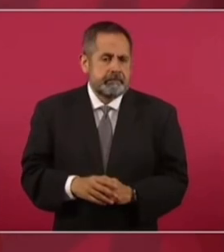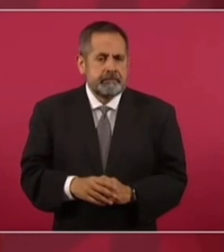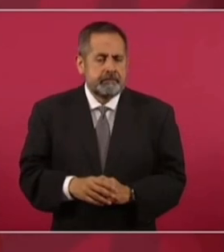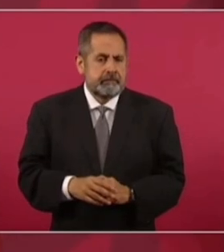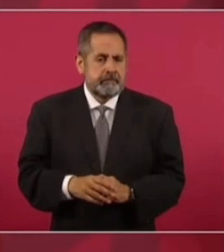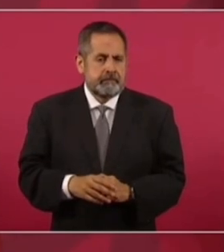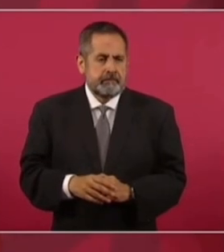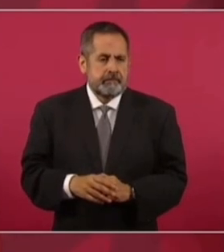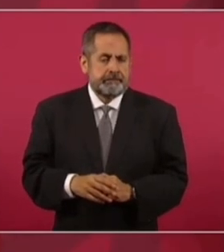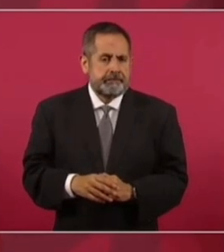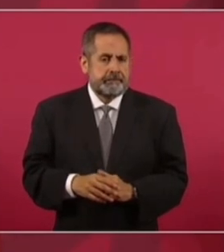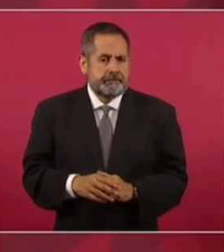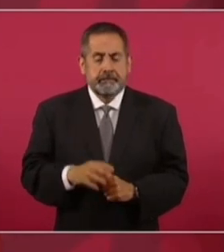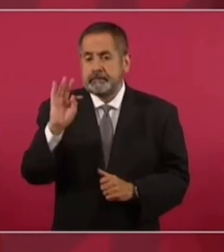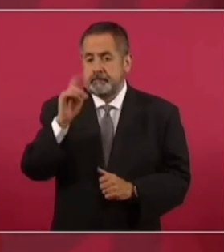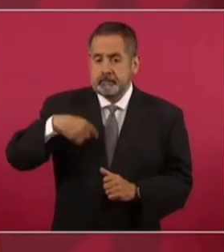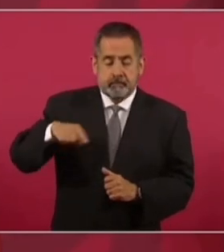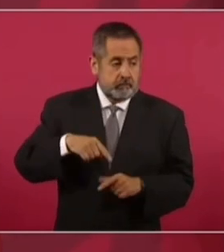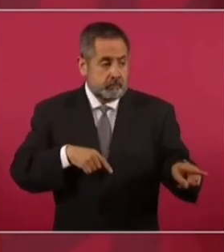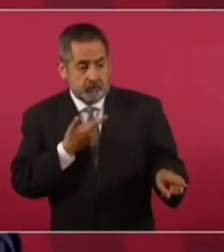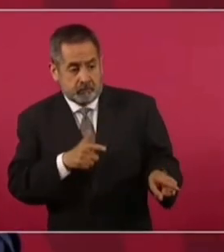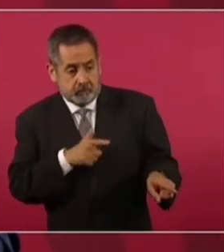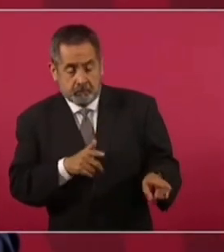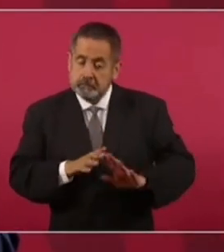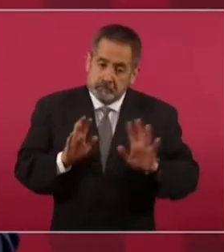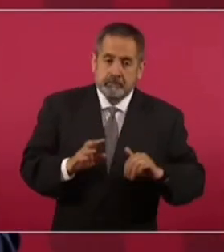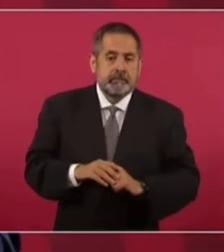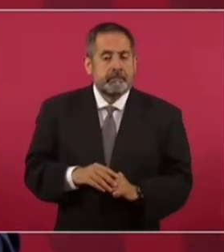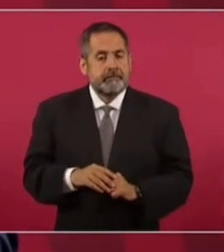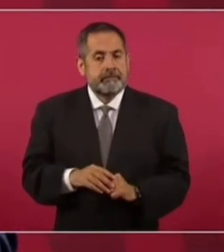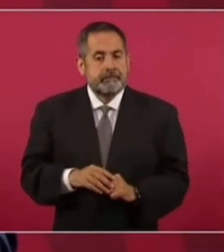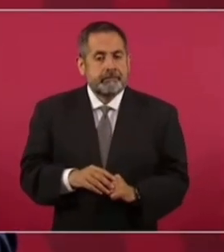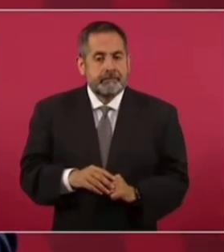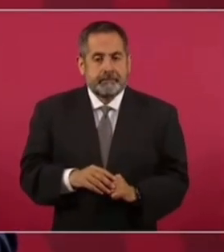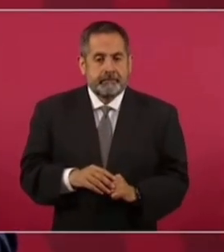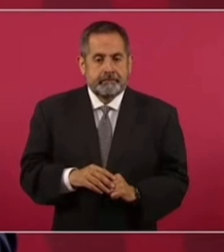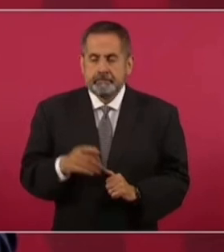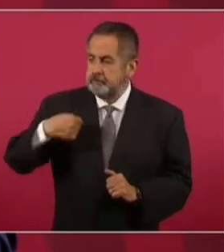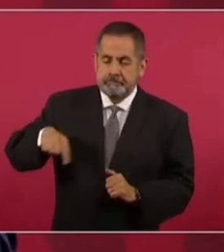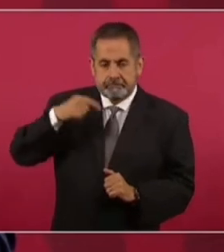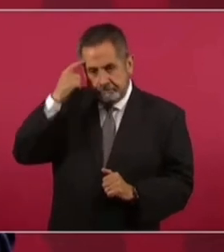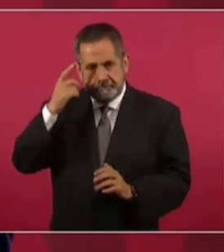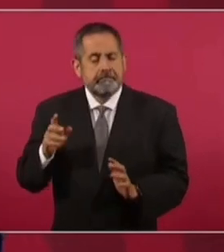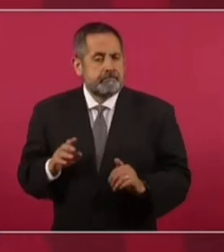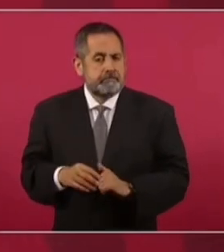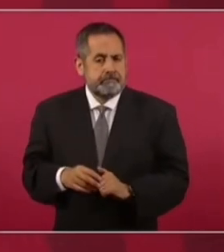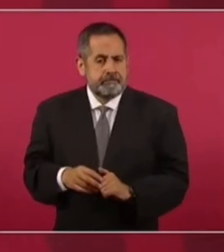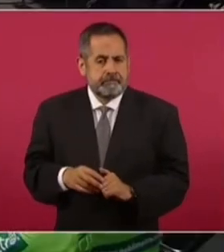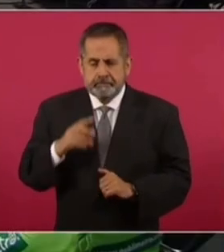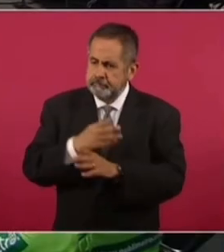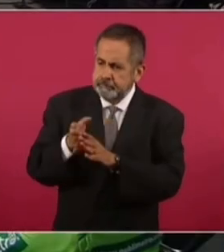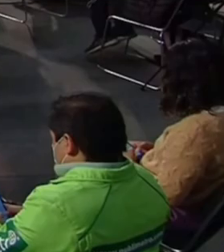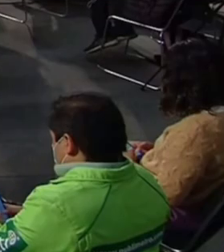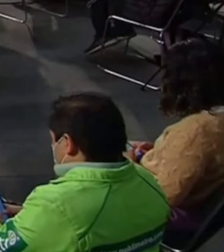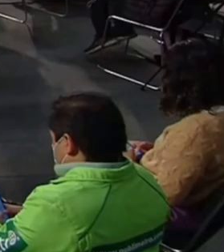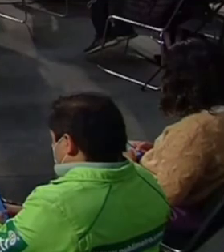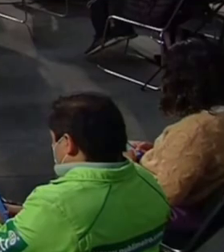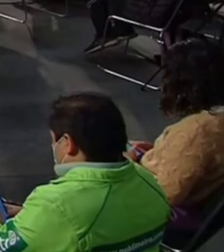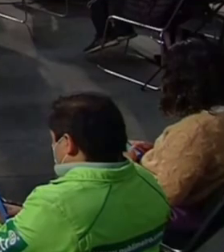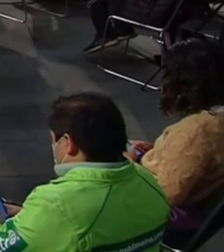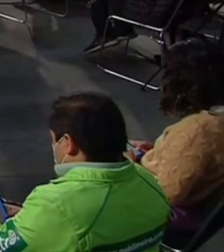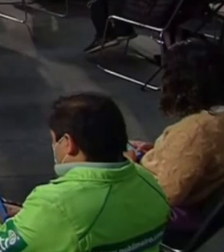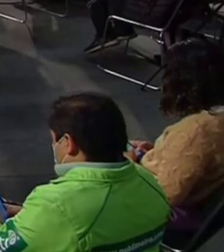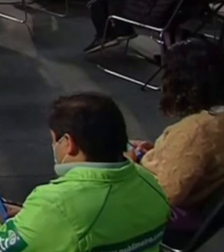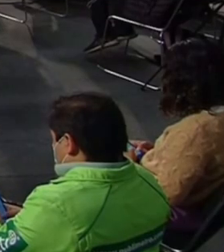autolimitarnos. Si lo que hacemos a la gente no le gusta, a ver, vamos a rectificar, no caer